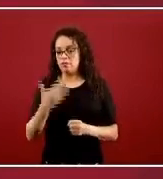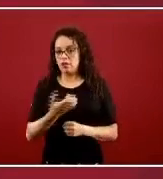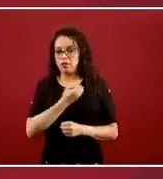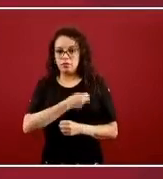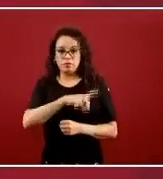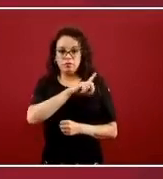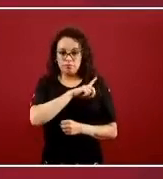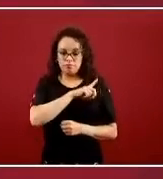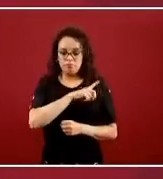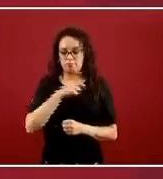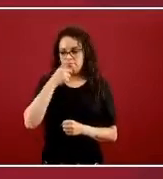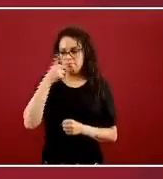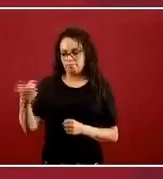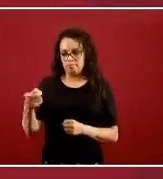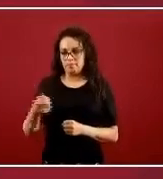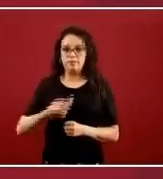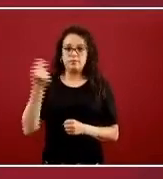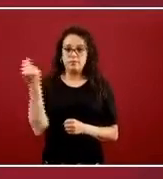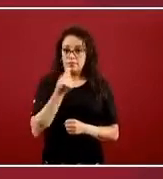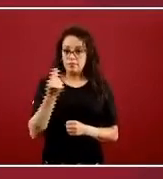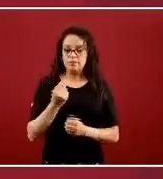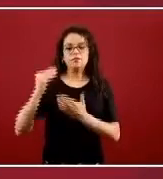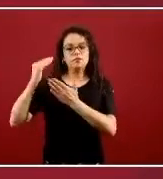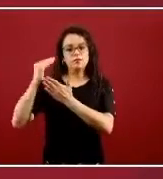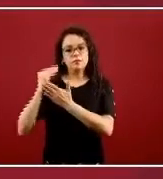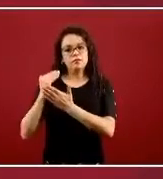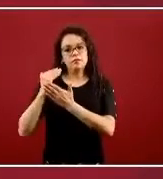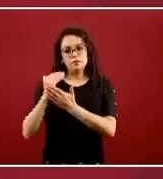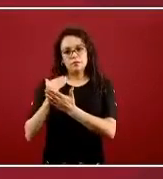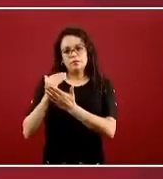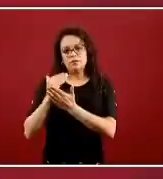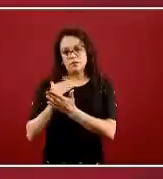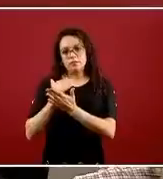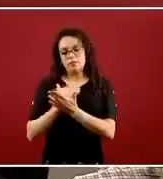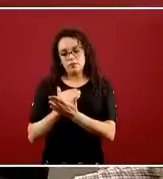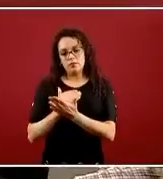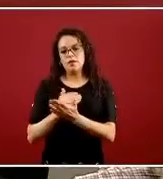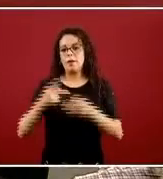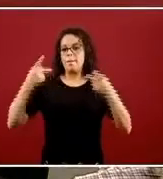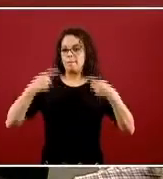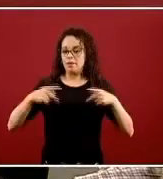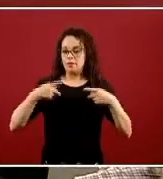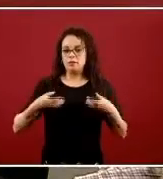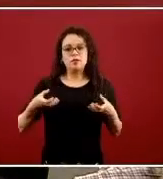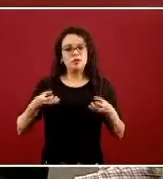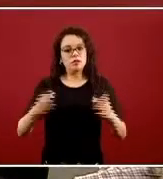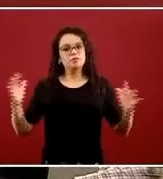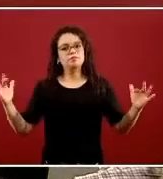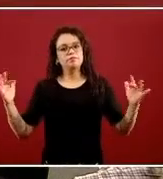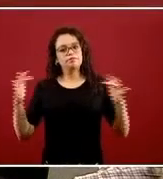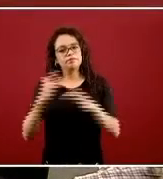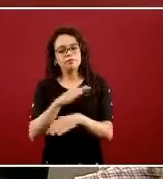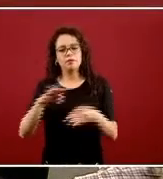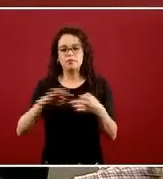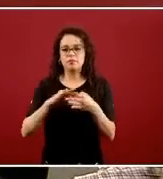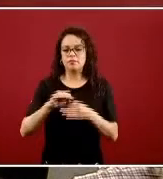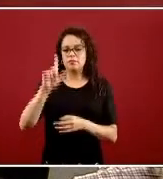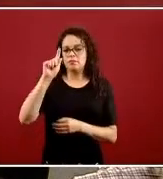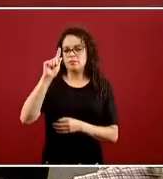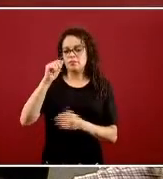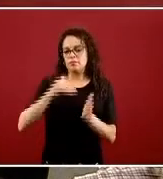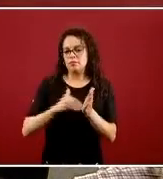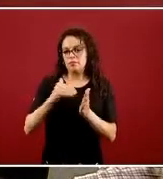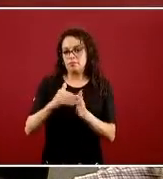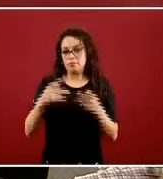que estamos reduciendo la movilidad en el espacio público de cerca de 70 millones de personas. Es decir,